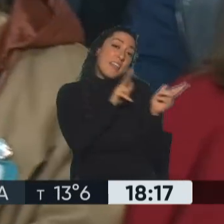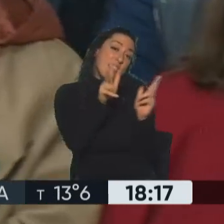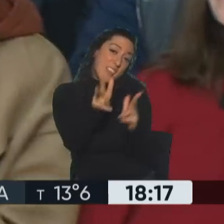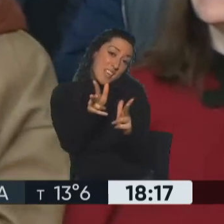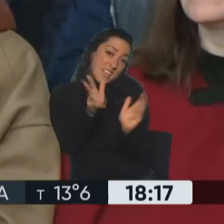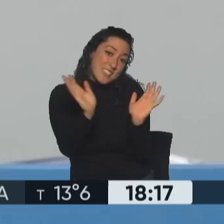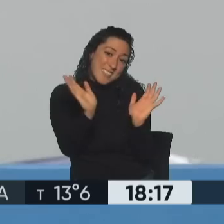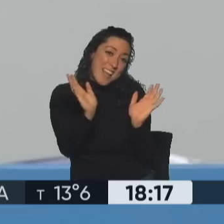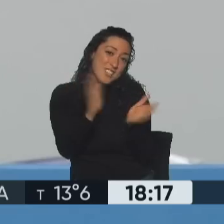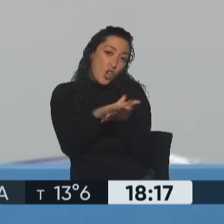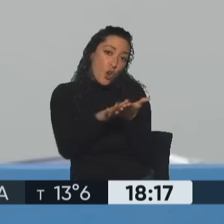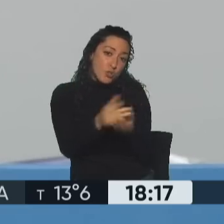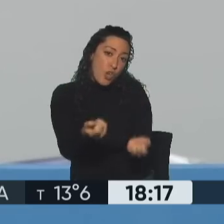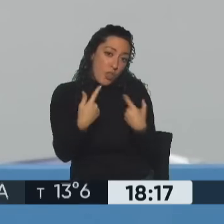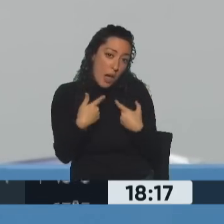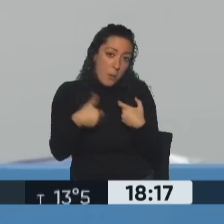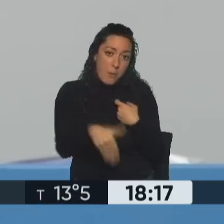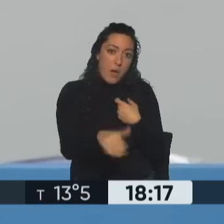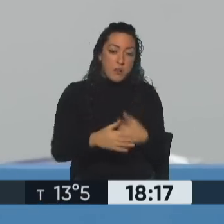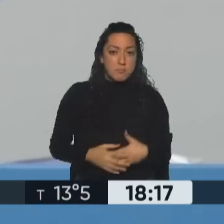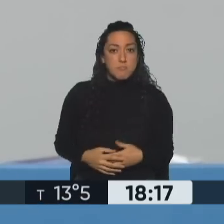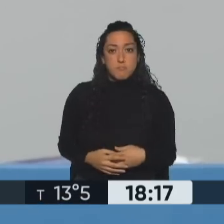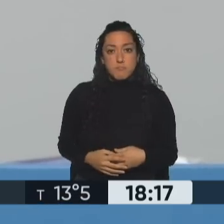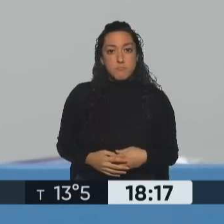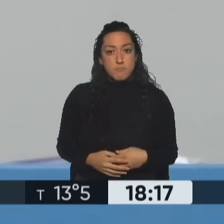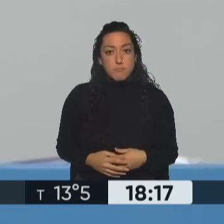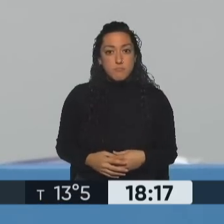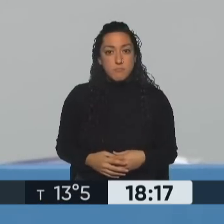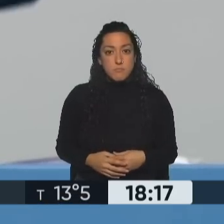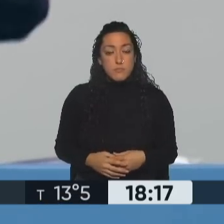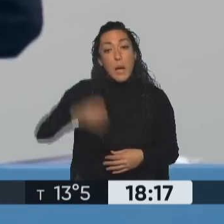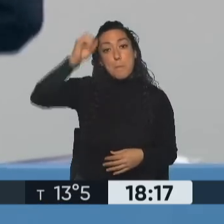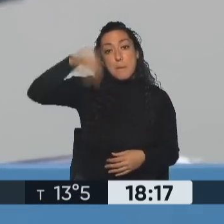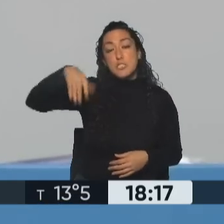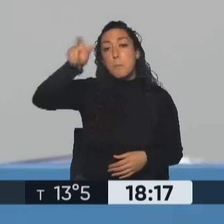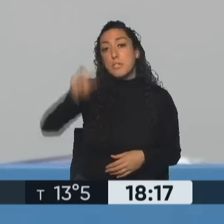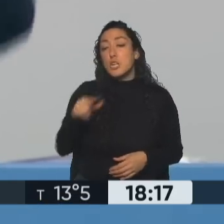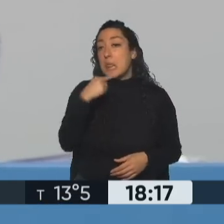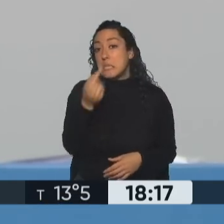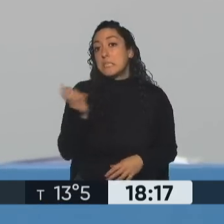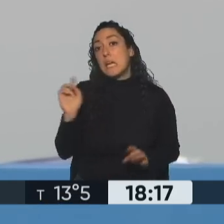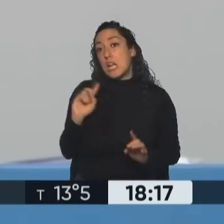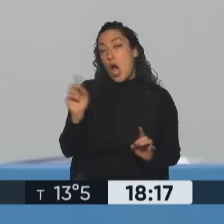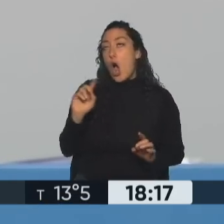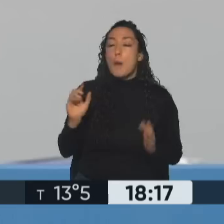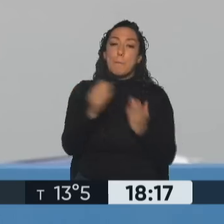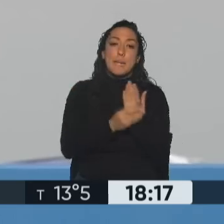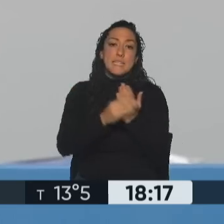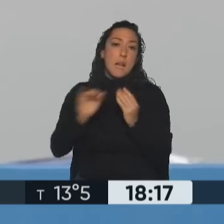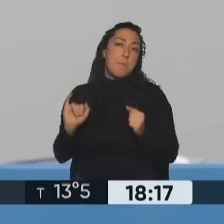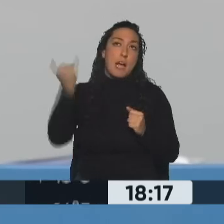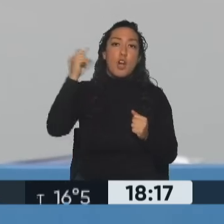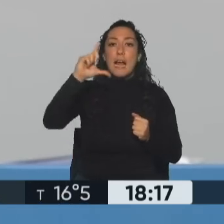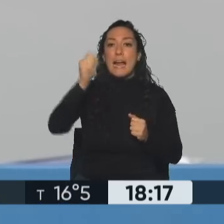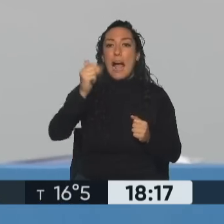ahora dicen que nos van a dar las soluciones. Para colmo ahora apareció uno que también dice que el mejor ministro de la historia fue Cavallo, así